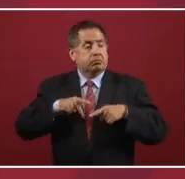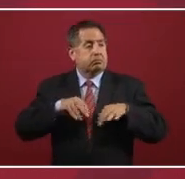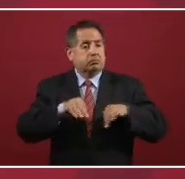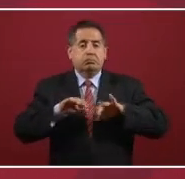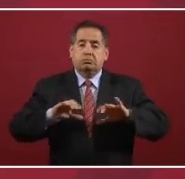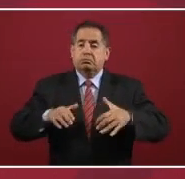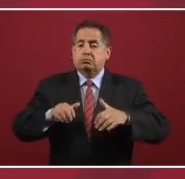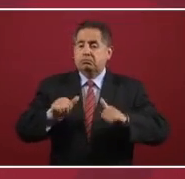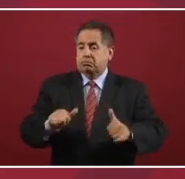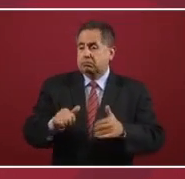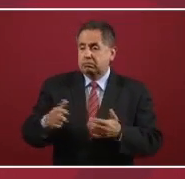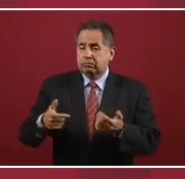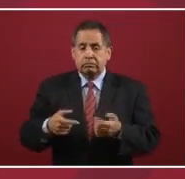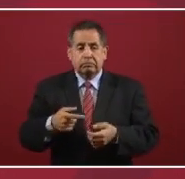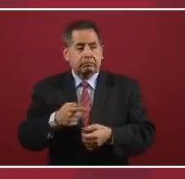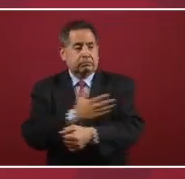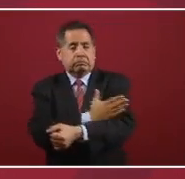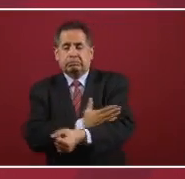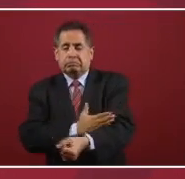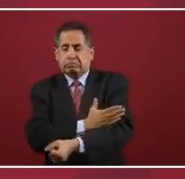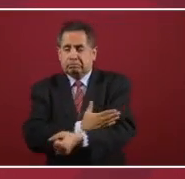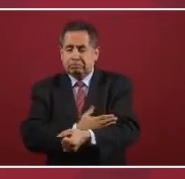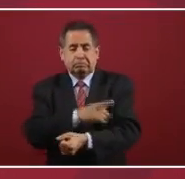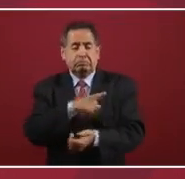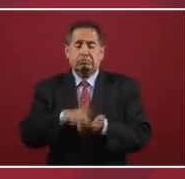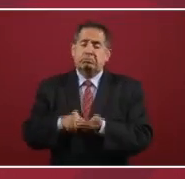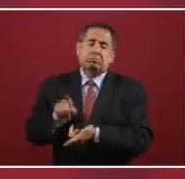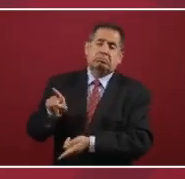Era un gobierno mantenido y bueno para nada.